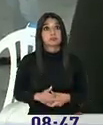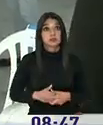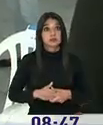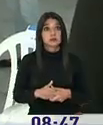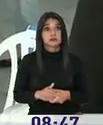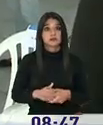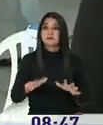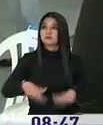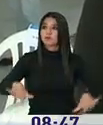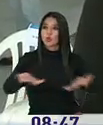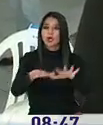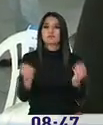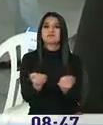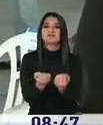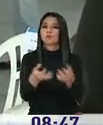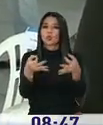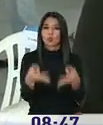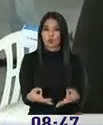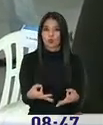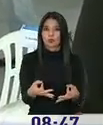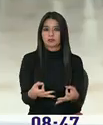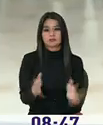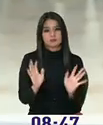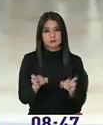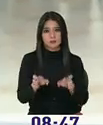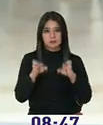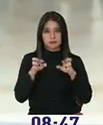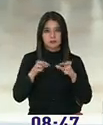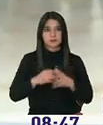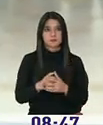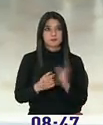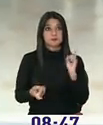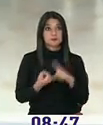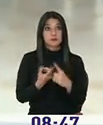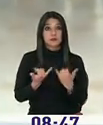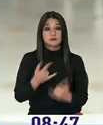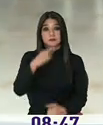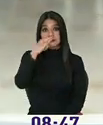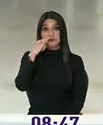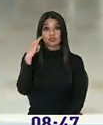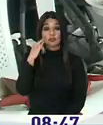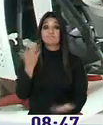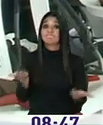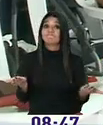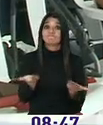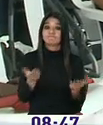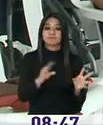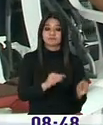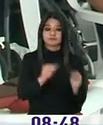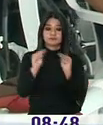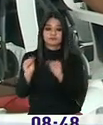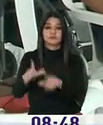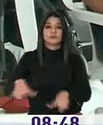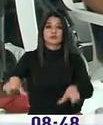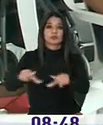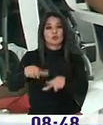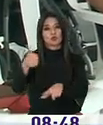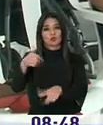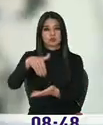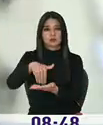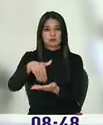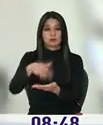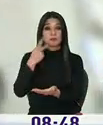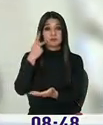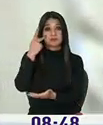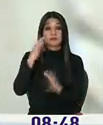de infraestructura necesarias para cumplir con los permisos. Al momento, los niños se encuentran reubicados en otros centros. Los padres